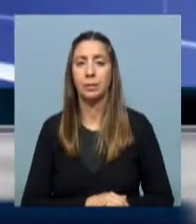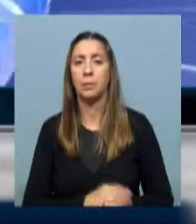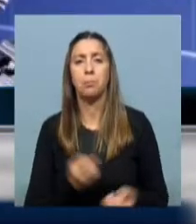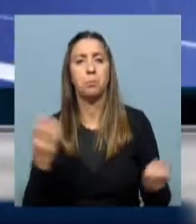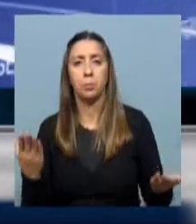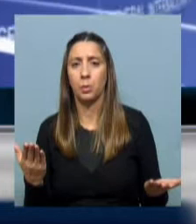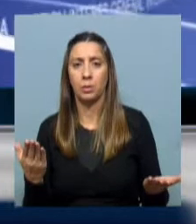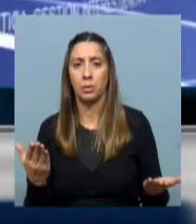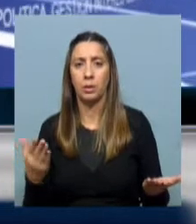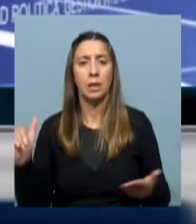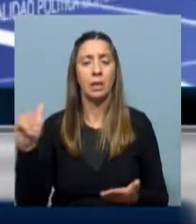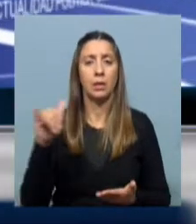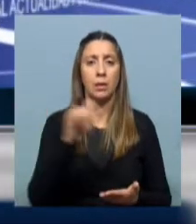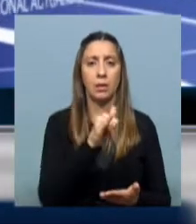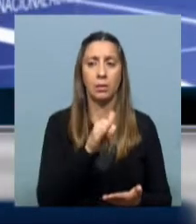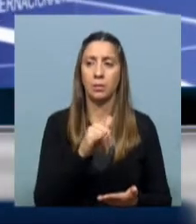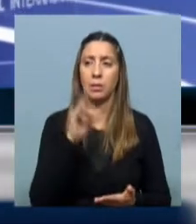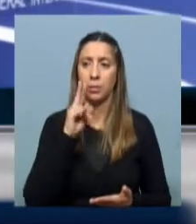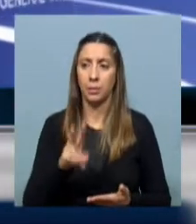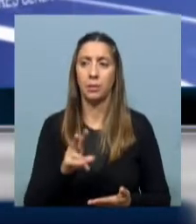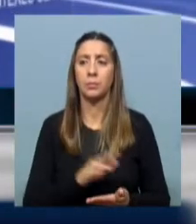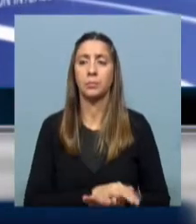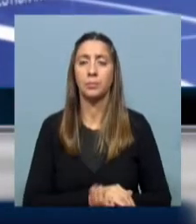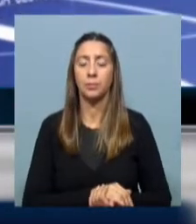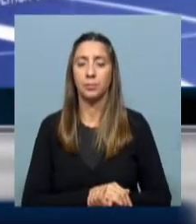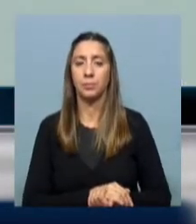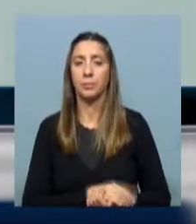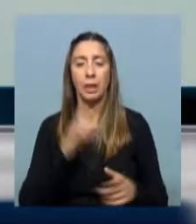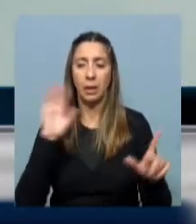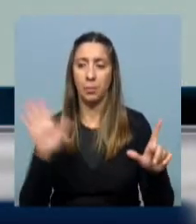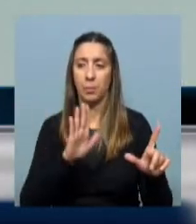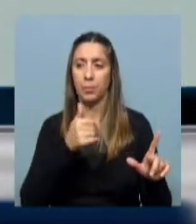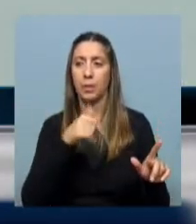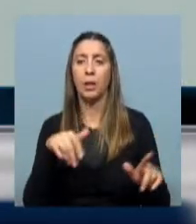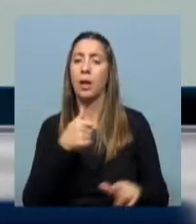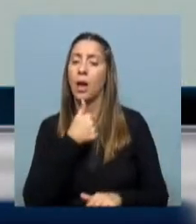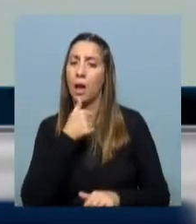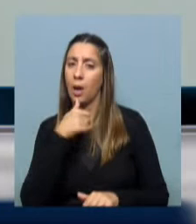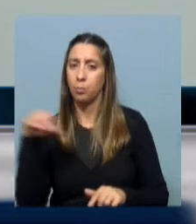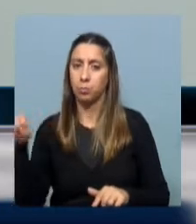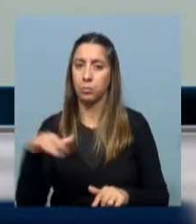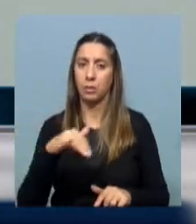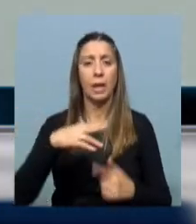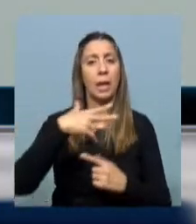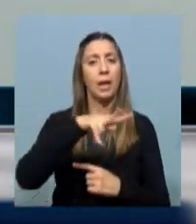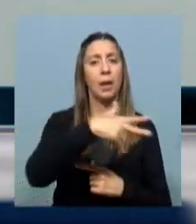qué a las avionetas, ahí justamente estamos en pantalla viendo imágenes de los aviones hidrantes, la diferencia entre helicópteros y avionetas, las